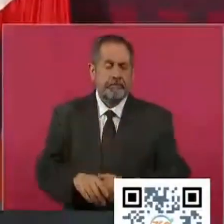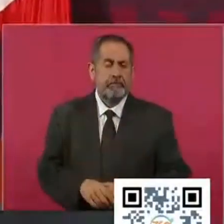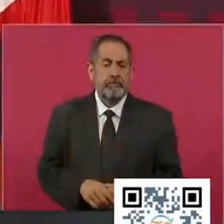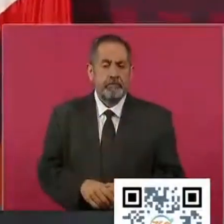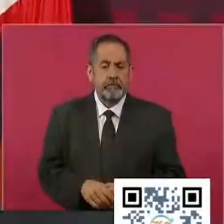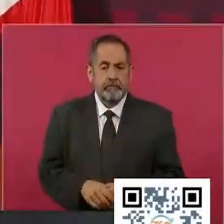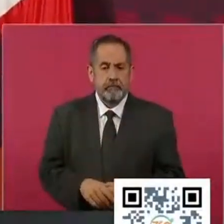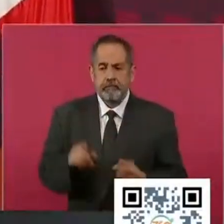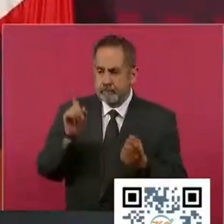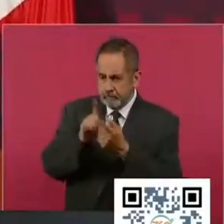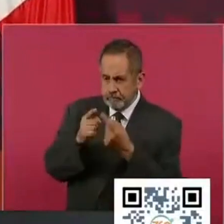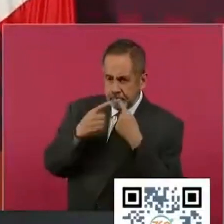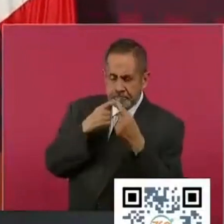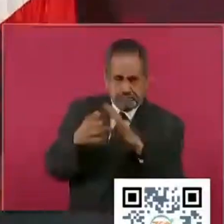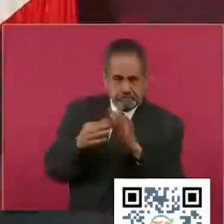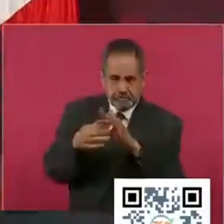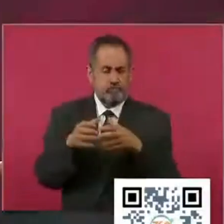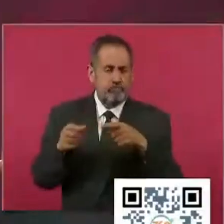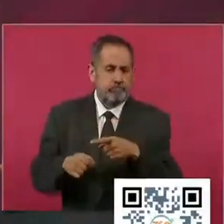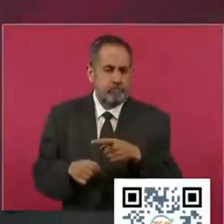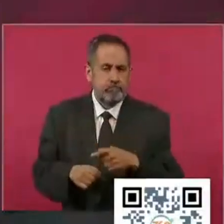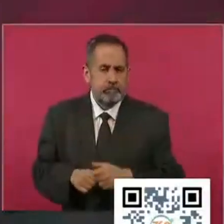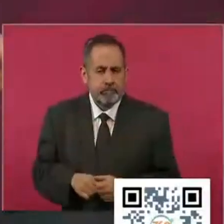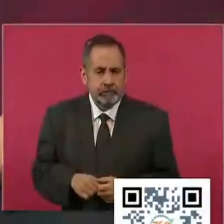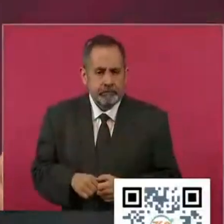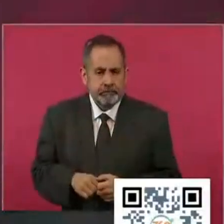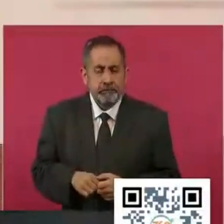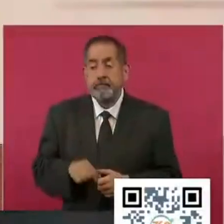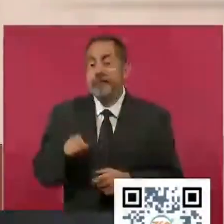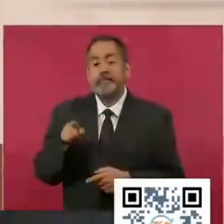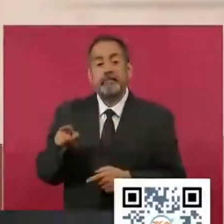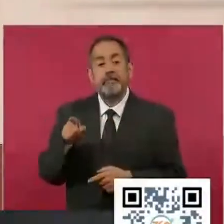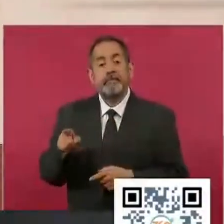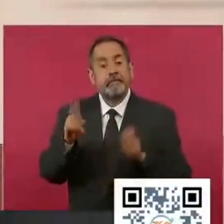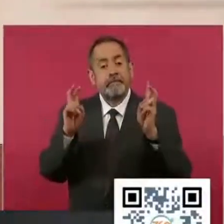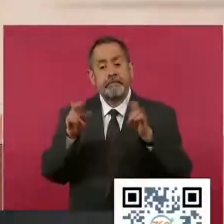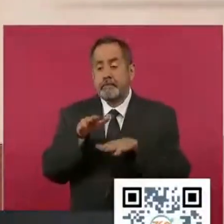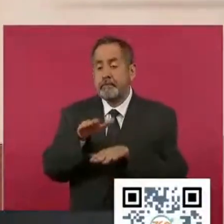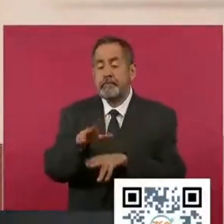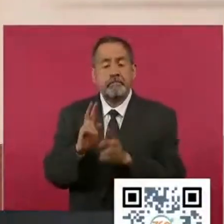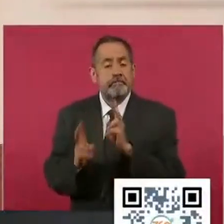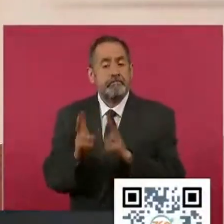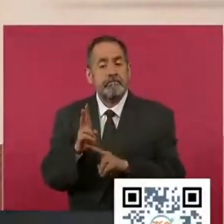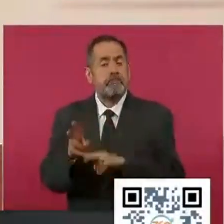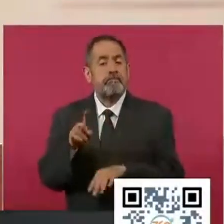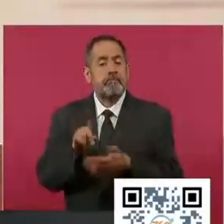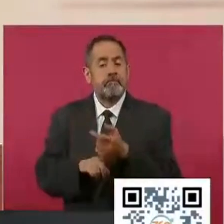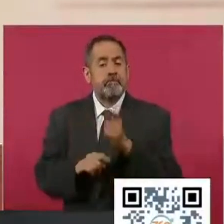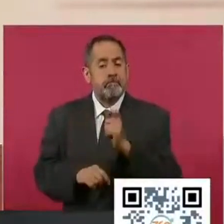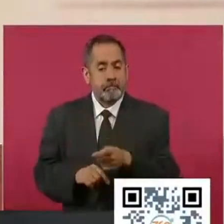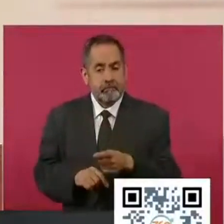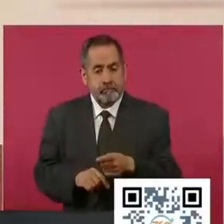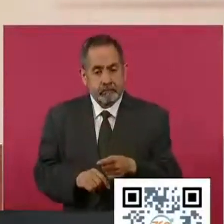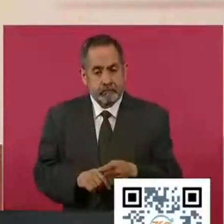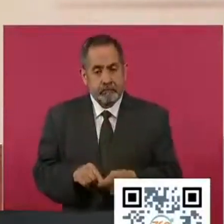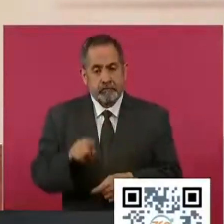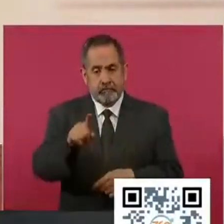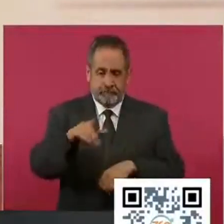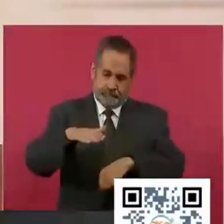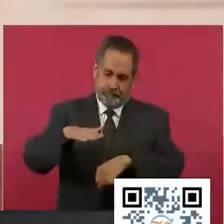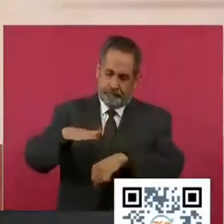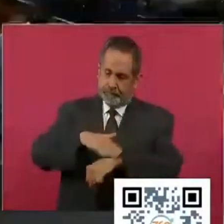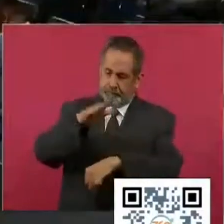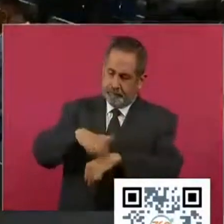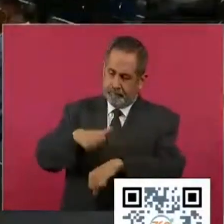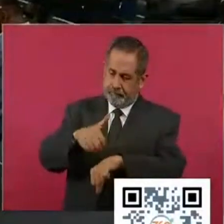allá nos vamos a encontrar vamos a tratar lo de la categoría uno